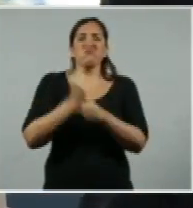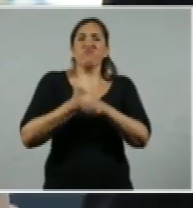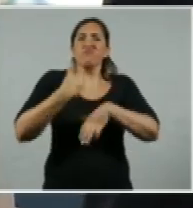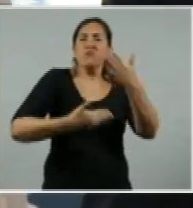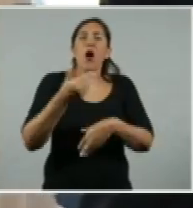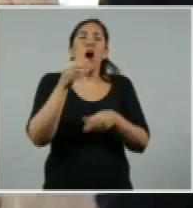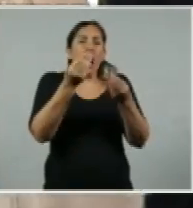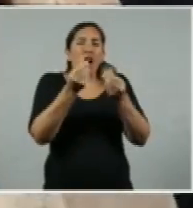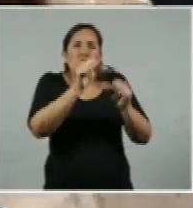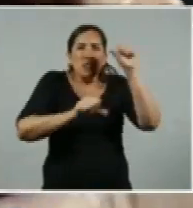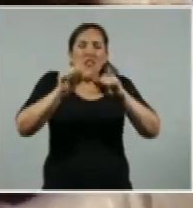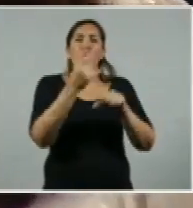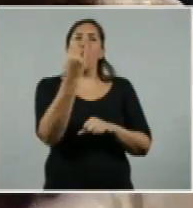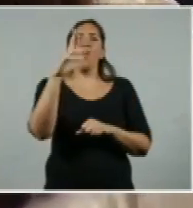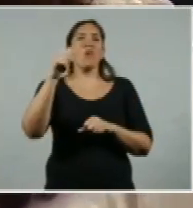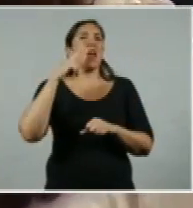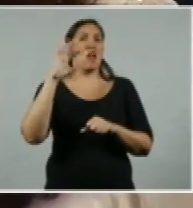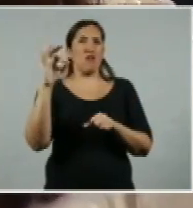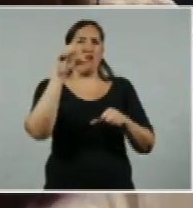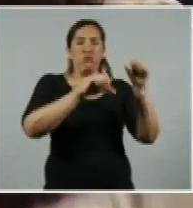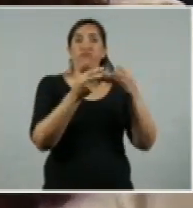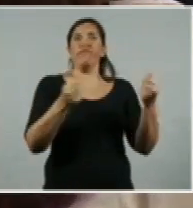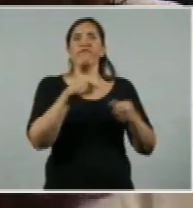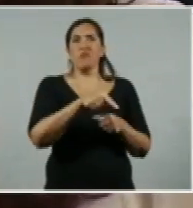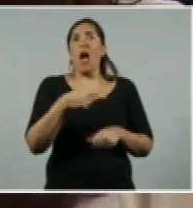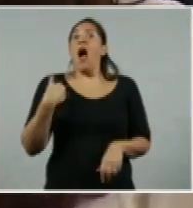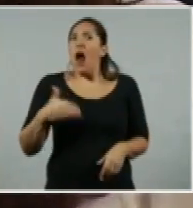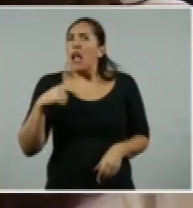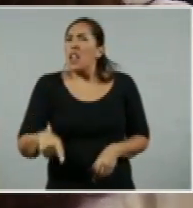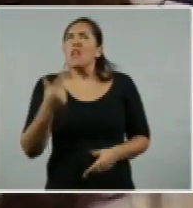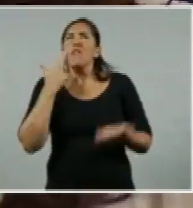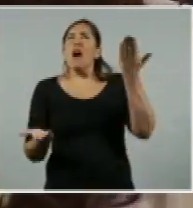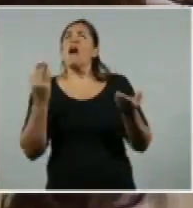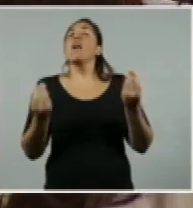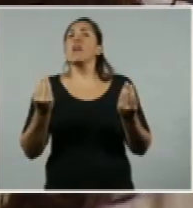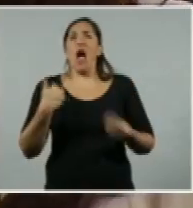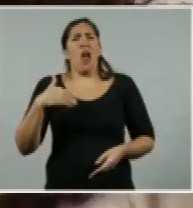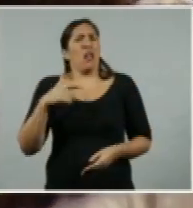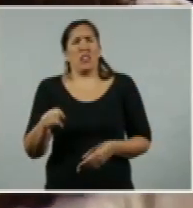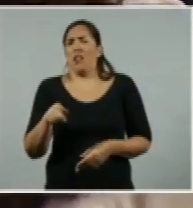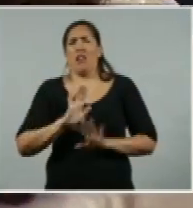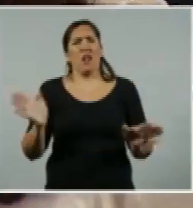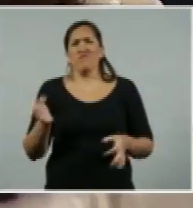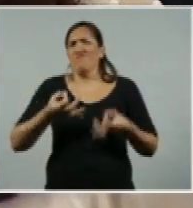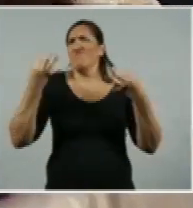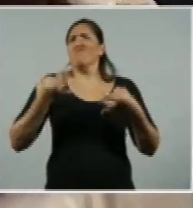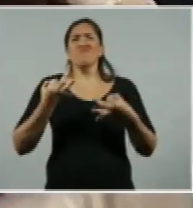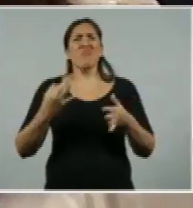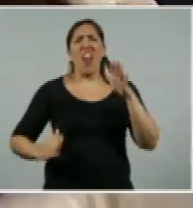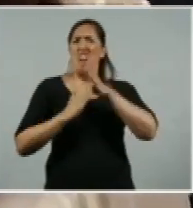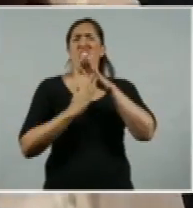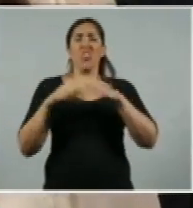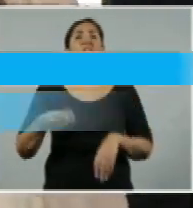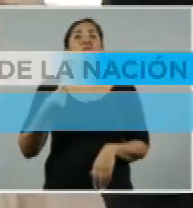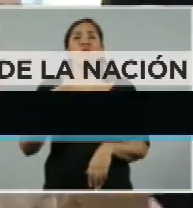sí. Nuestro país es líder en materia de no proliferación nuclear. Somos hombres y mujeres